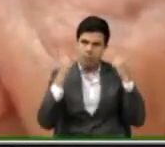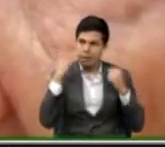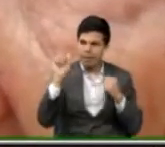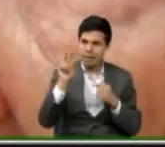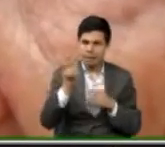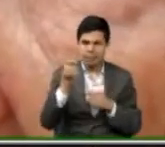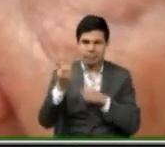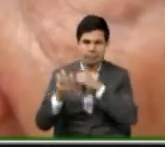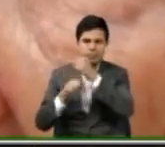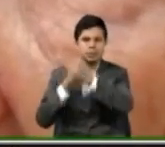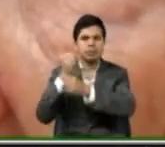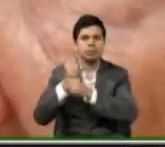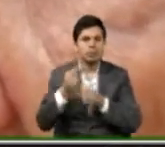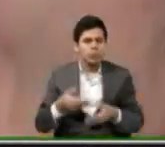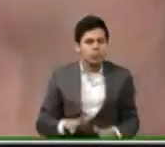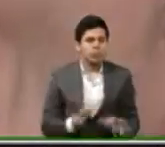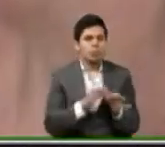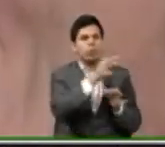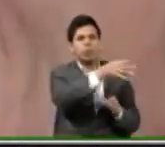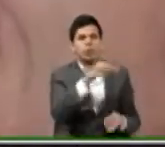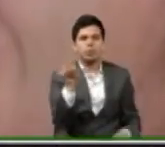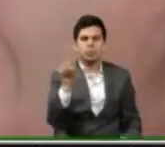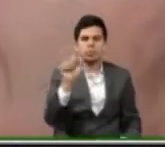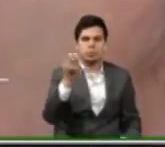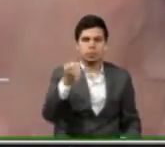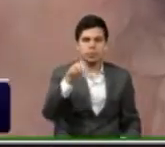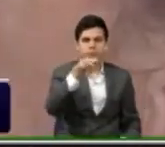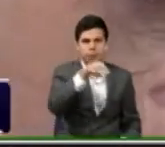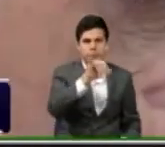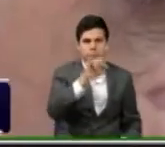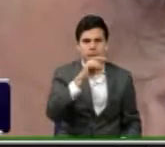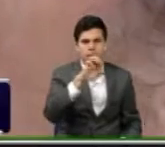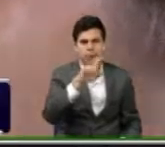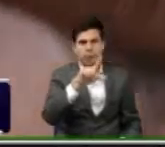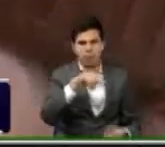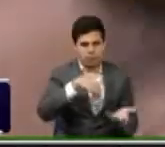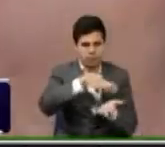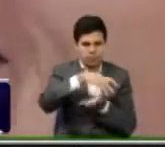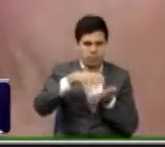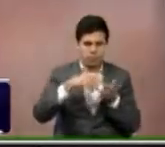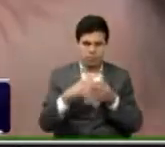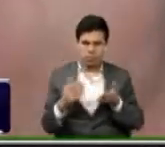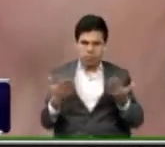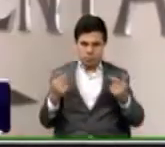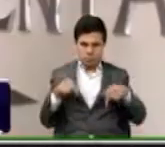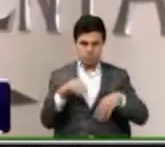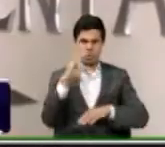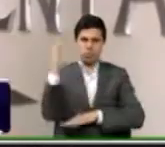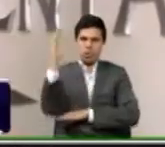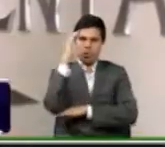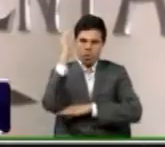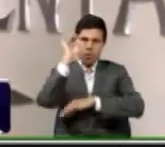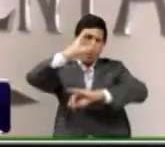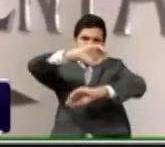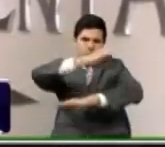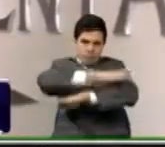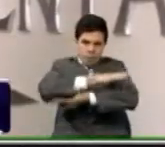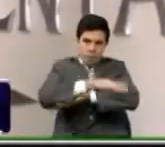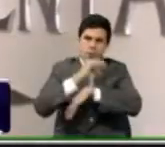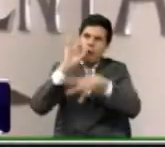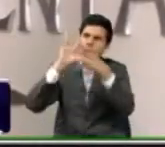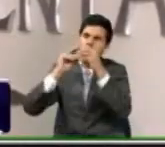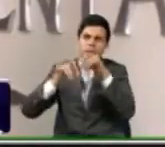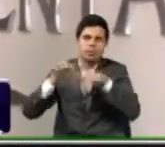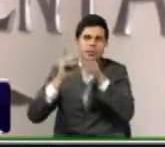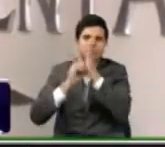es oriunda de San Miguel Santander gracias a una gestión compartida entre la cancillería de Colombia y la secretaría de